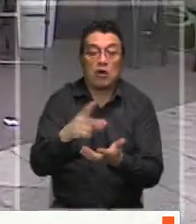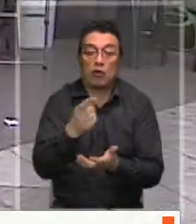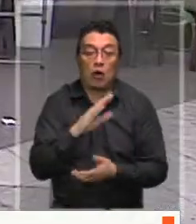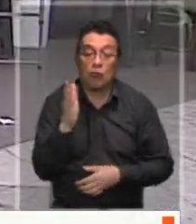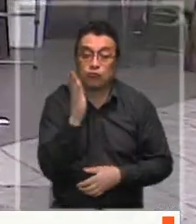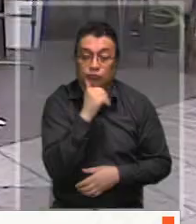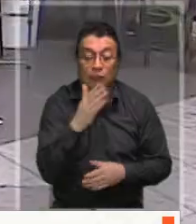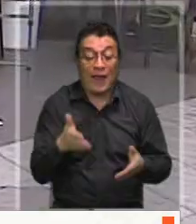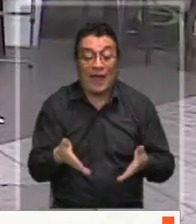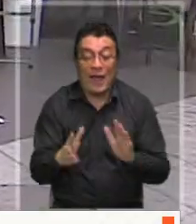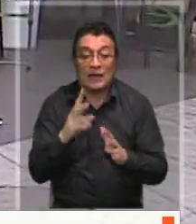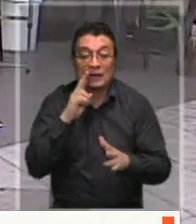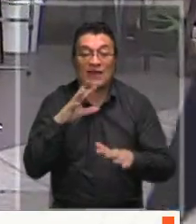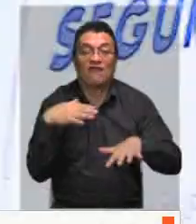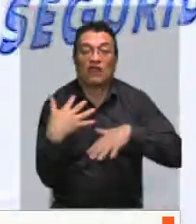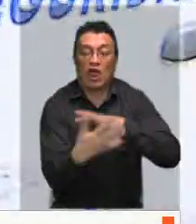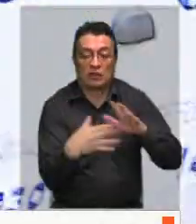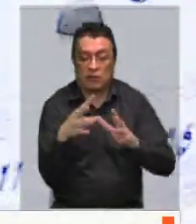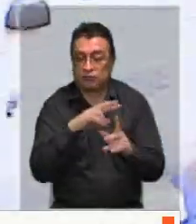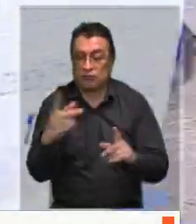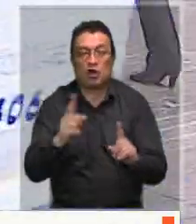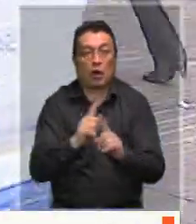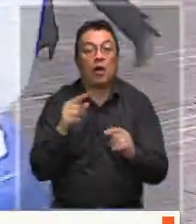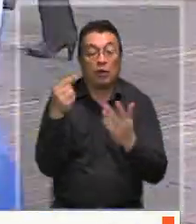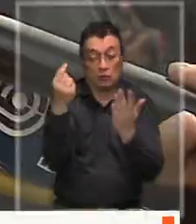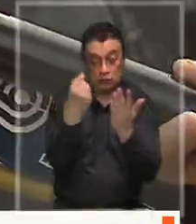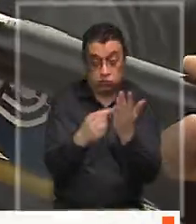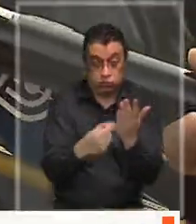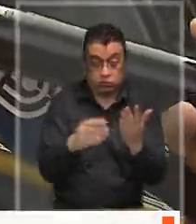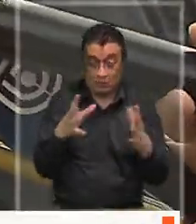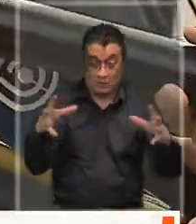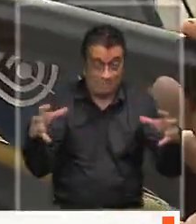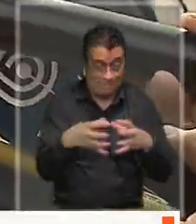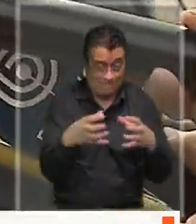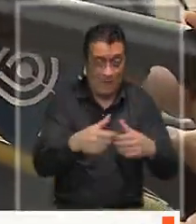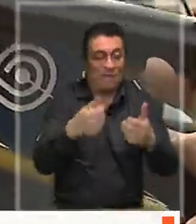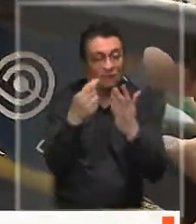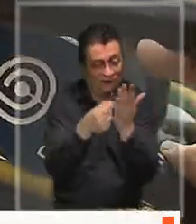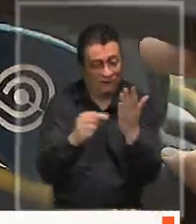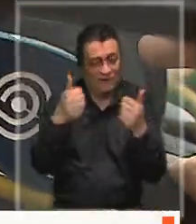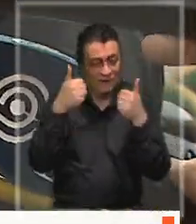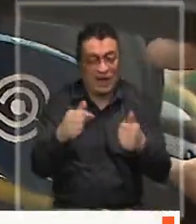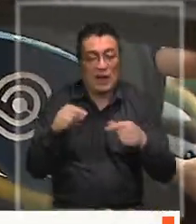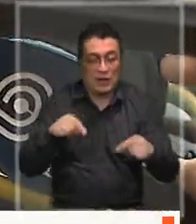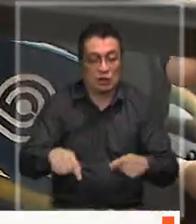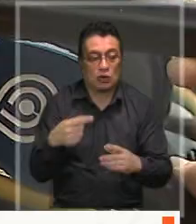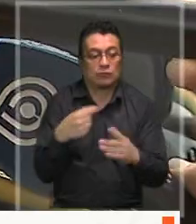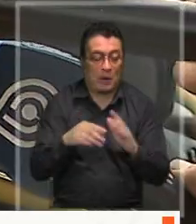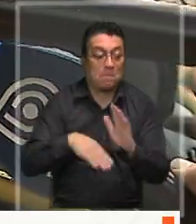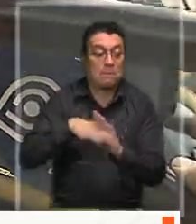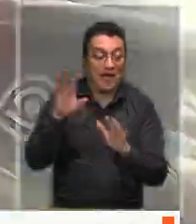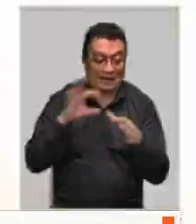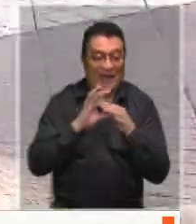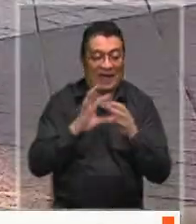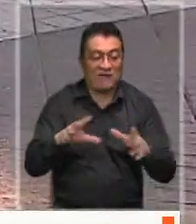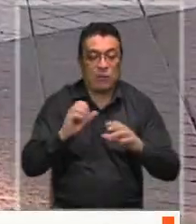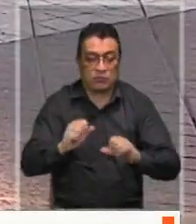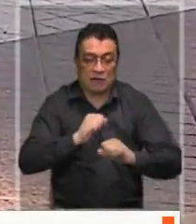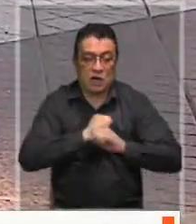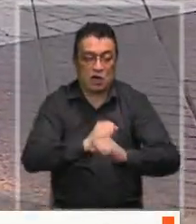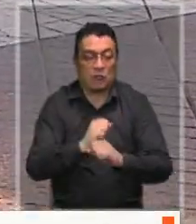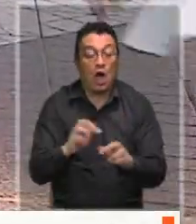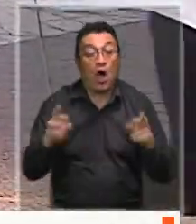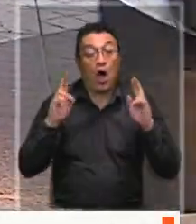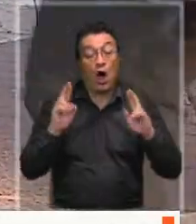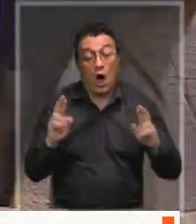en Calle Sin Violencia. Que tenga resultado en desbaratar a las bandas organizadas. De eso estamos hablando hoy día, que es la mayor gravedad a poder combatir. Ojalá Dios